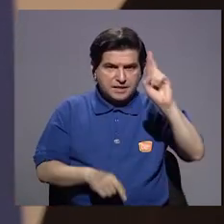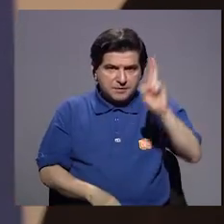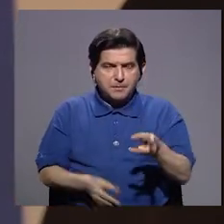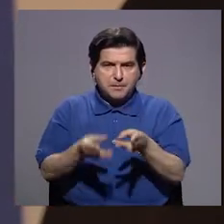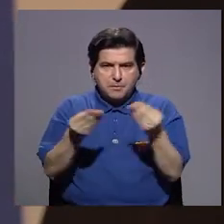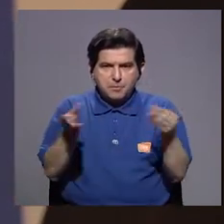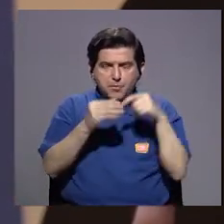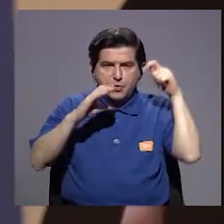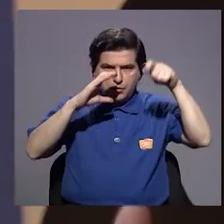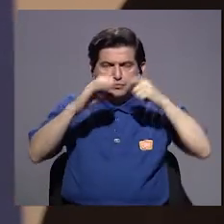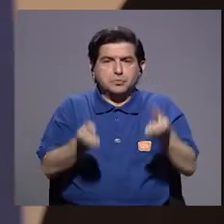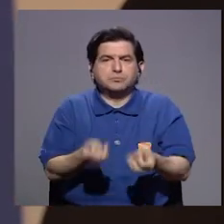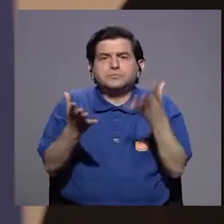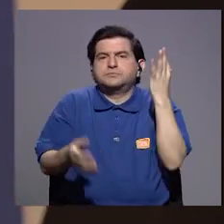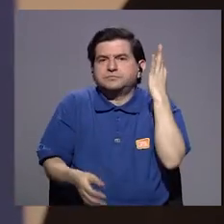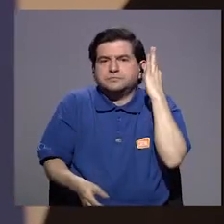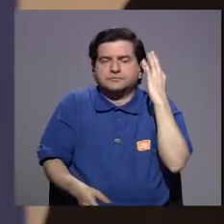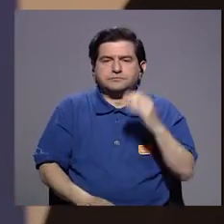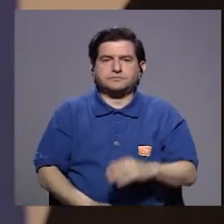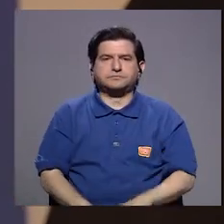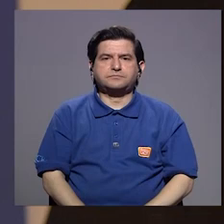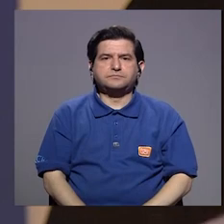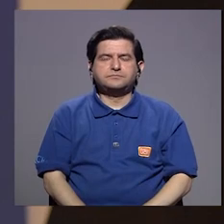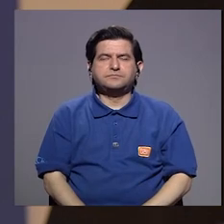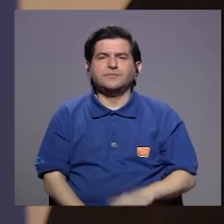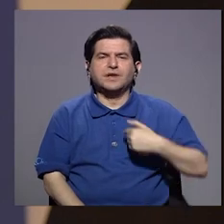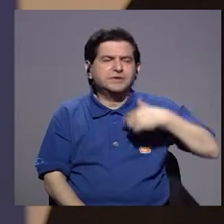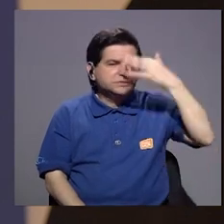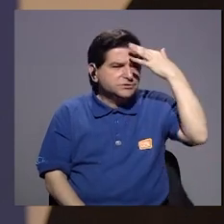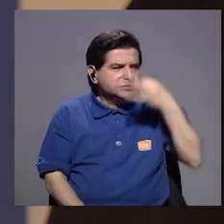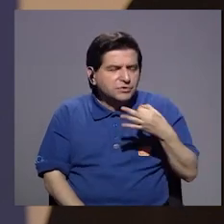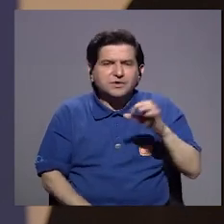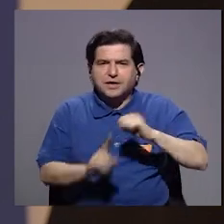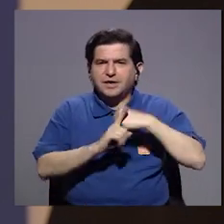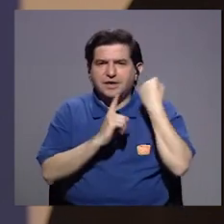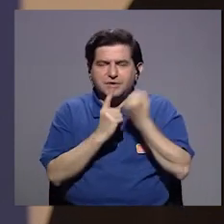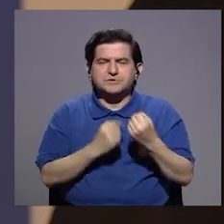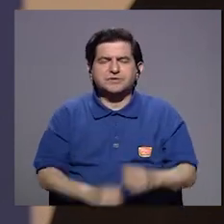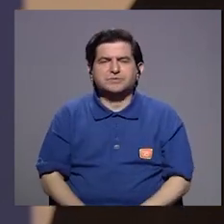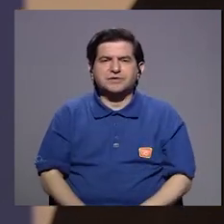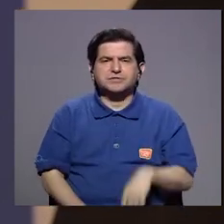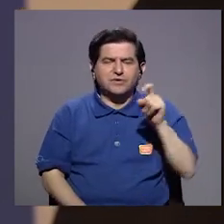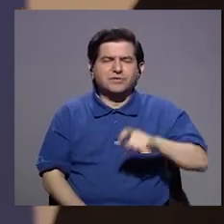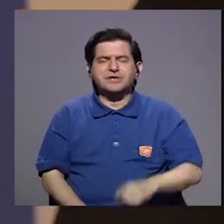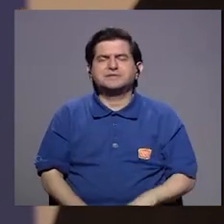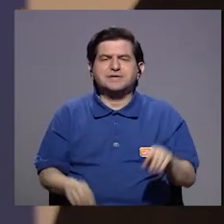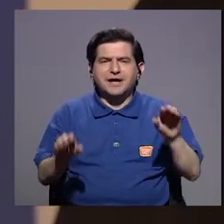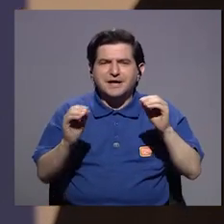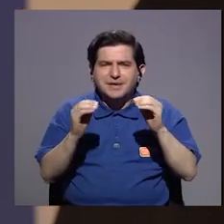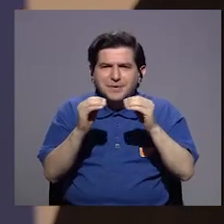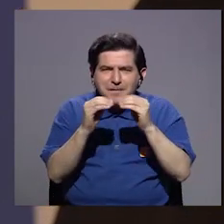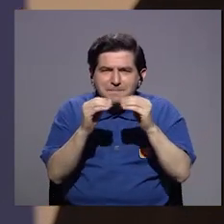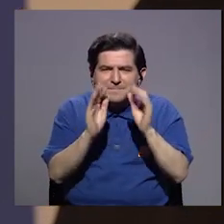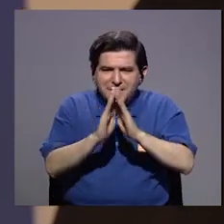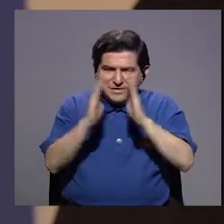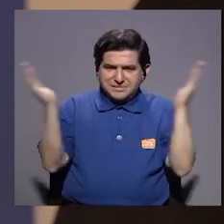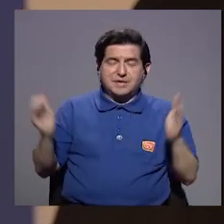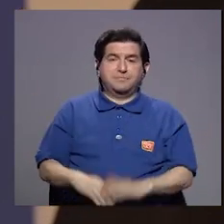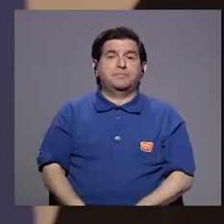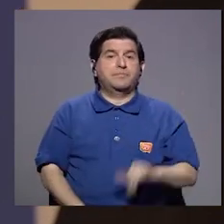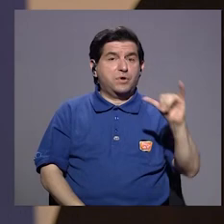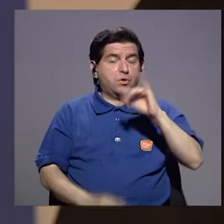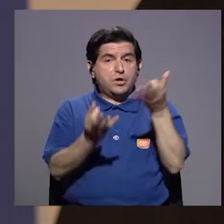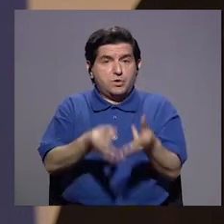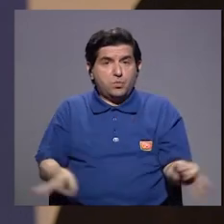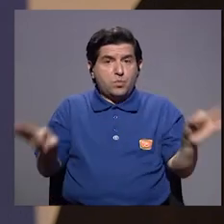producción cinematográfica está llena de mujeres, ¿verdad? Claro. Creo que es un punto que deberíamos de ampliar un poquito más, porque también me parece tan relevante como el